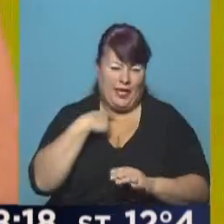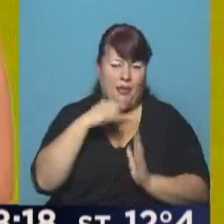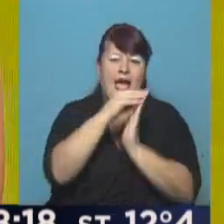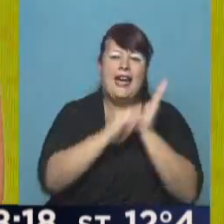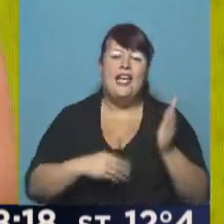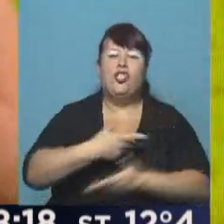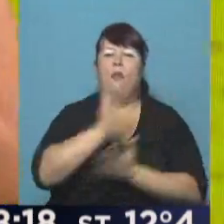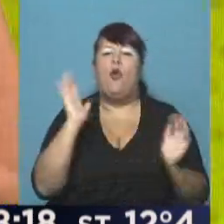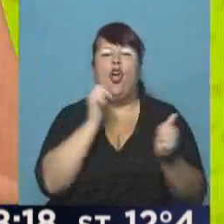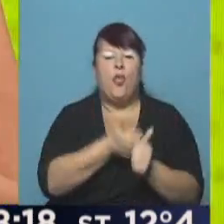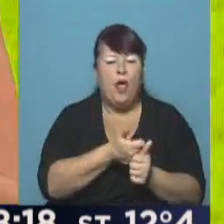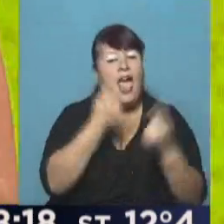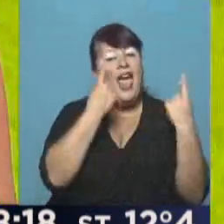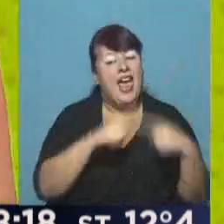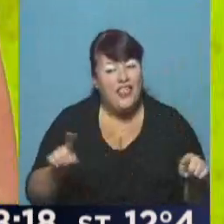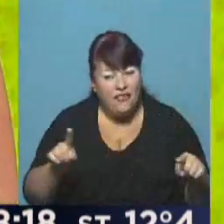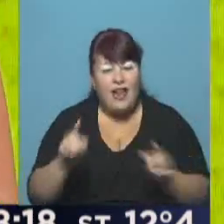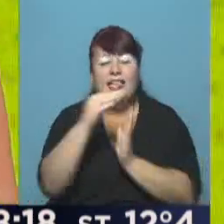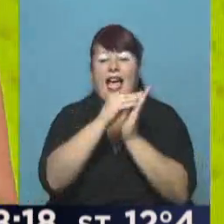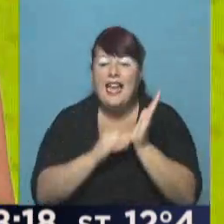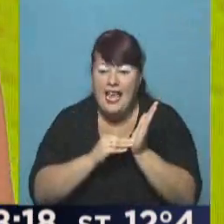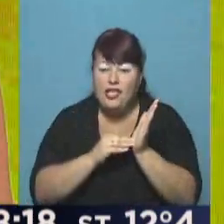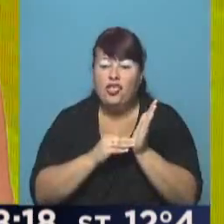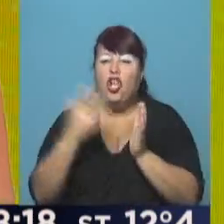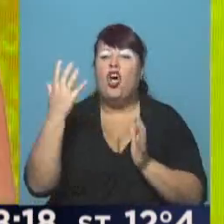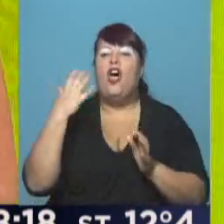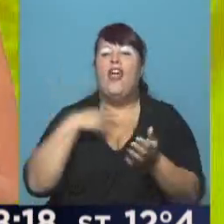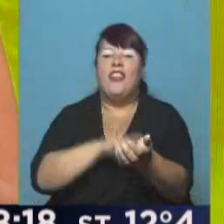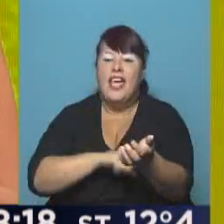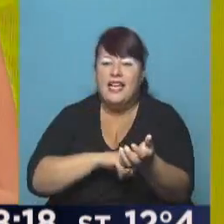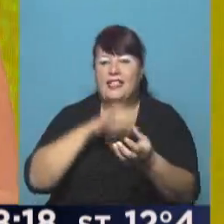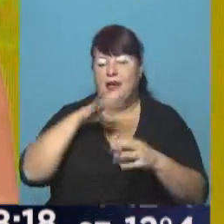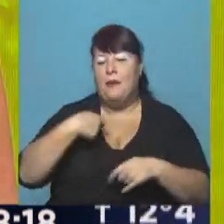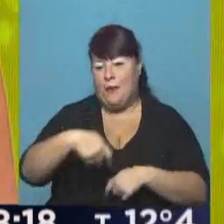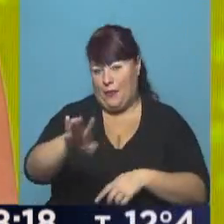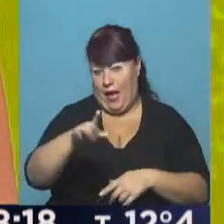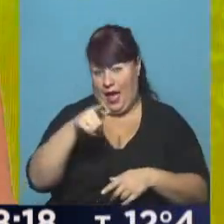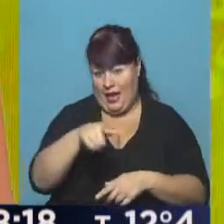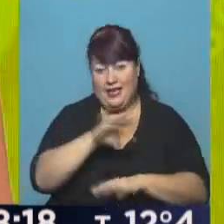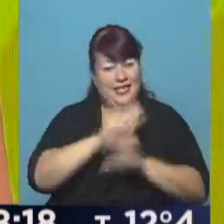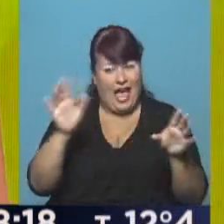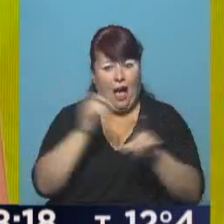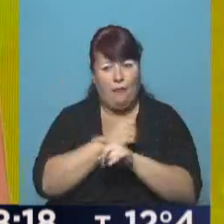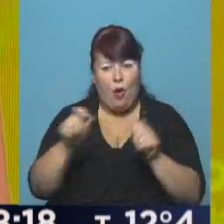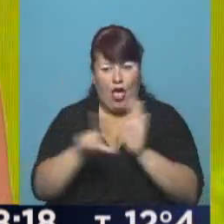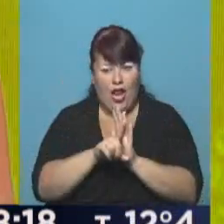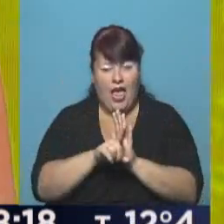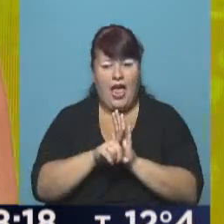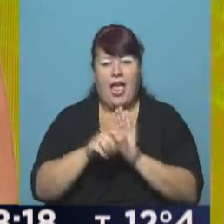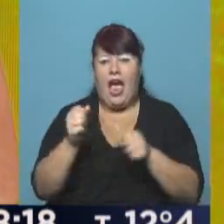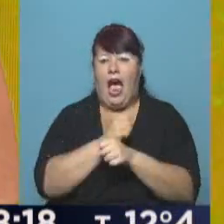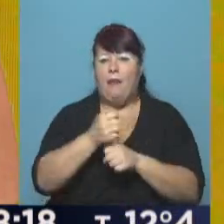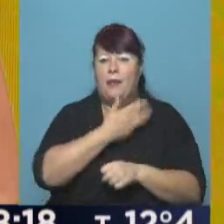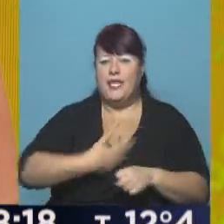un registro público de violadores, que es distinto al registro genético que impulsará, y ya es una ley, lo promulgó